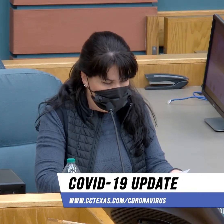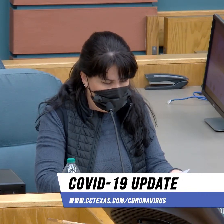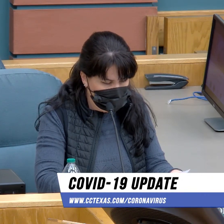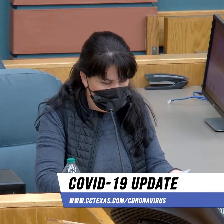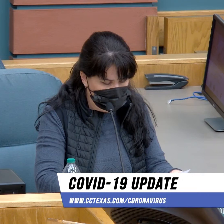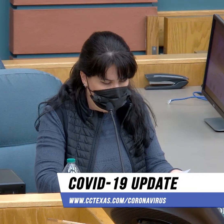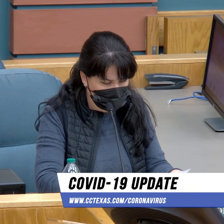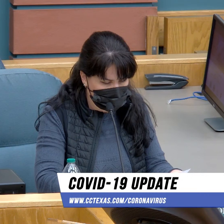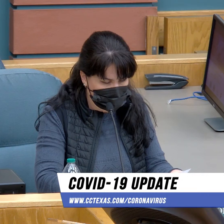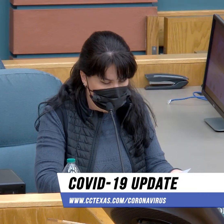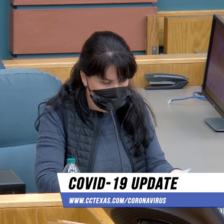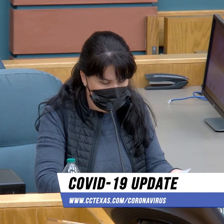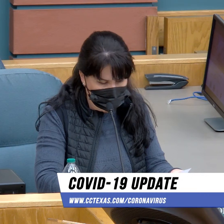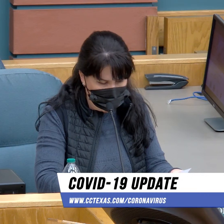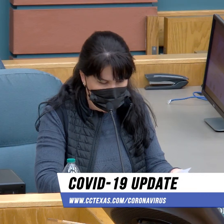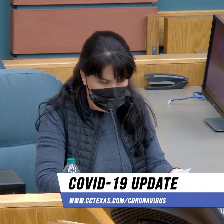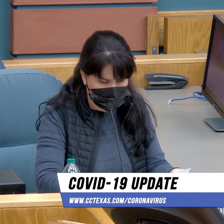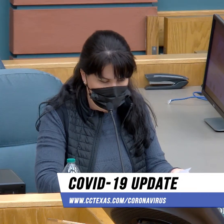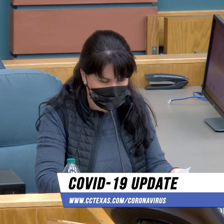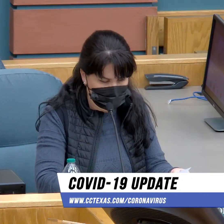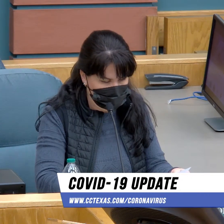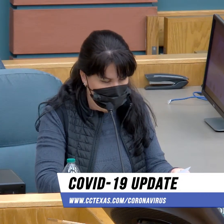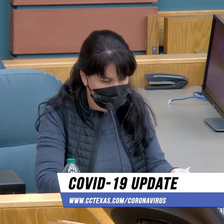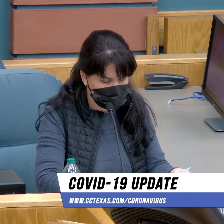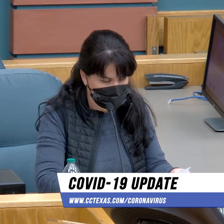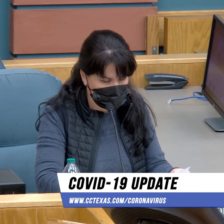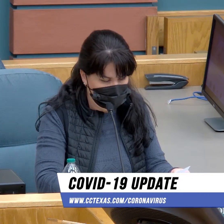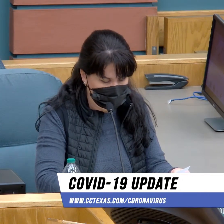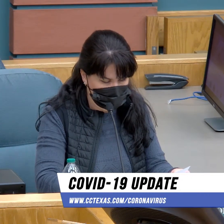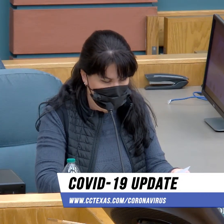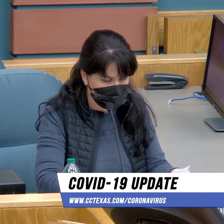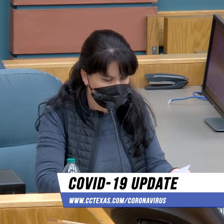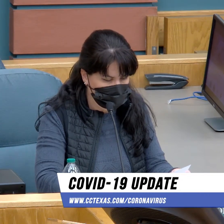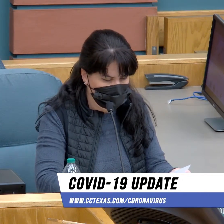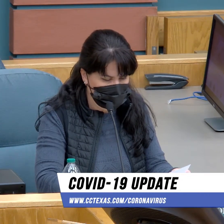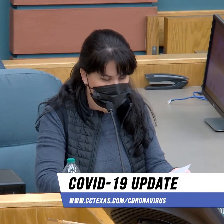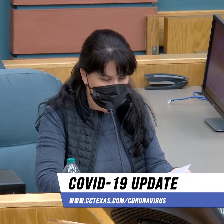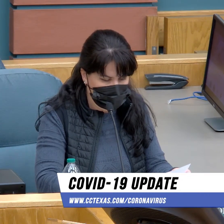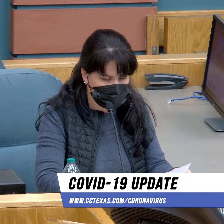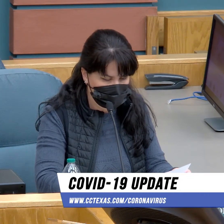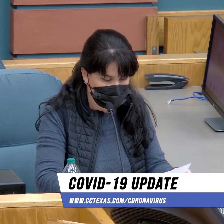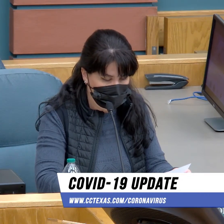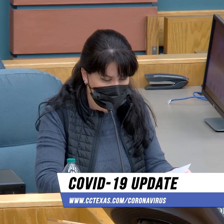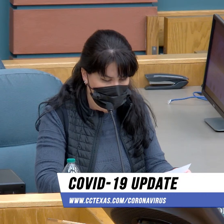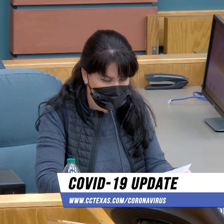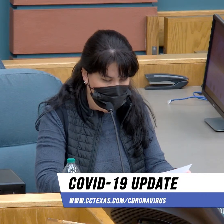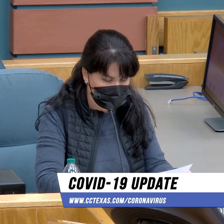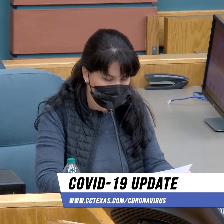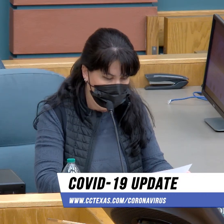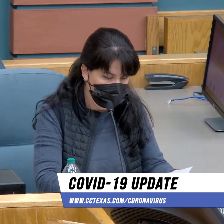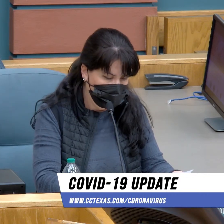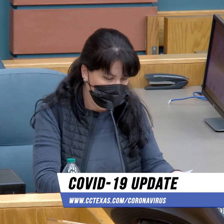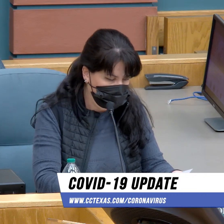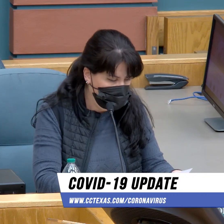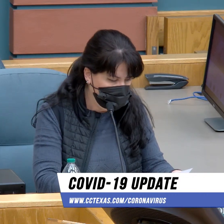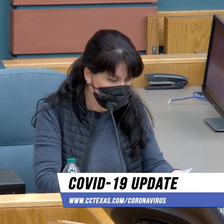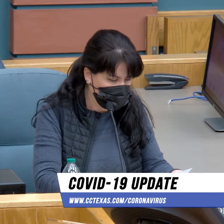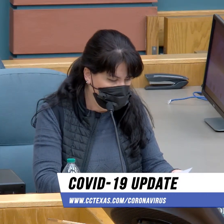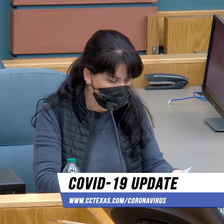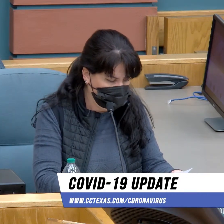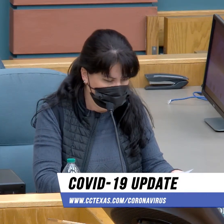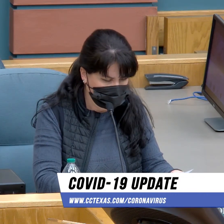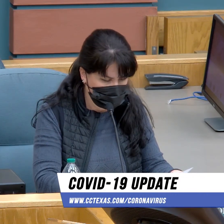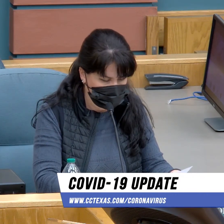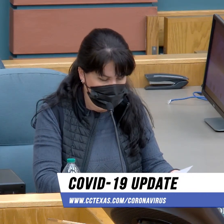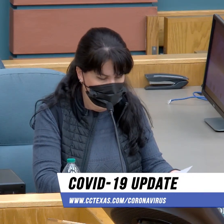Para la variante Omicron también se estima que las hospitalizaciones en la unidad de cuidados intensivos continuó declinando significativamente. Durante la etapa